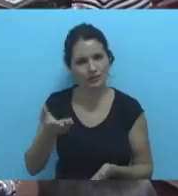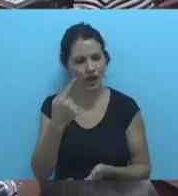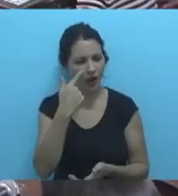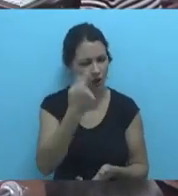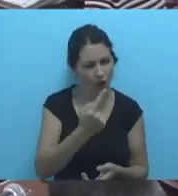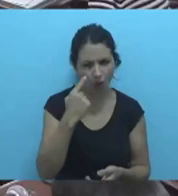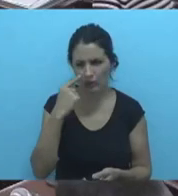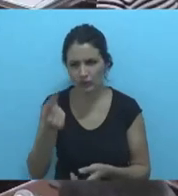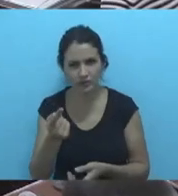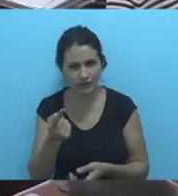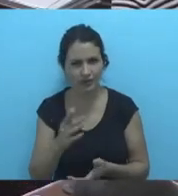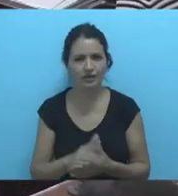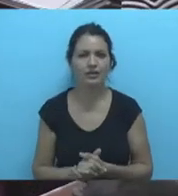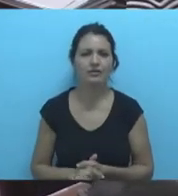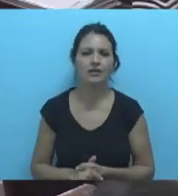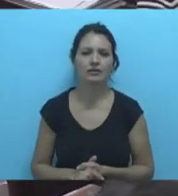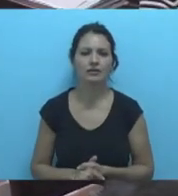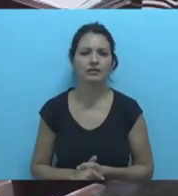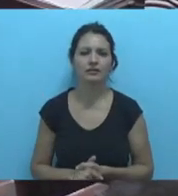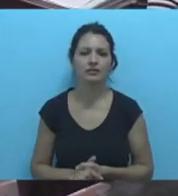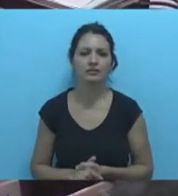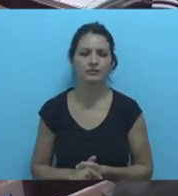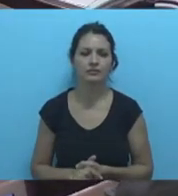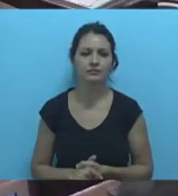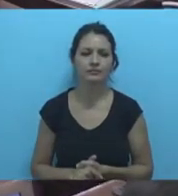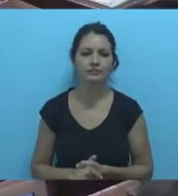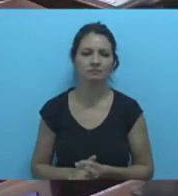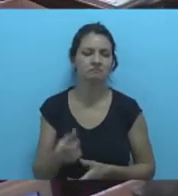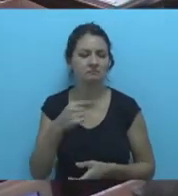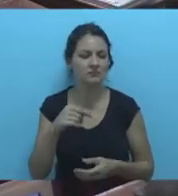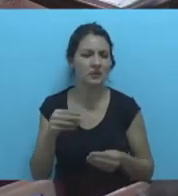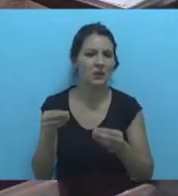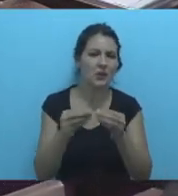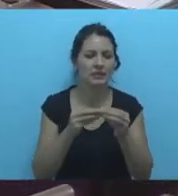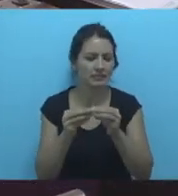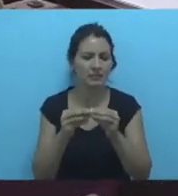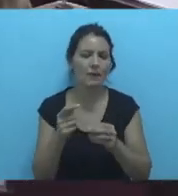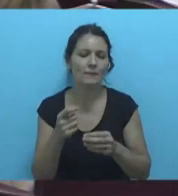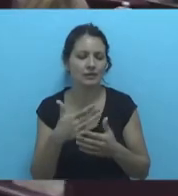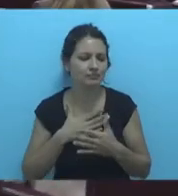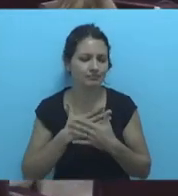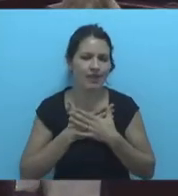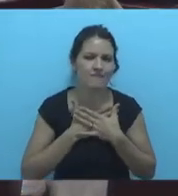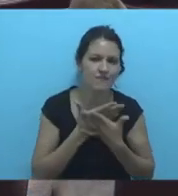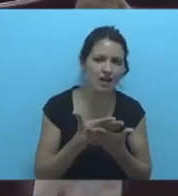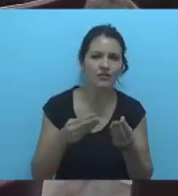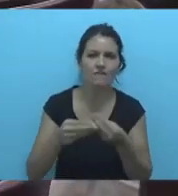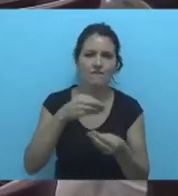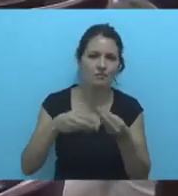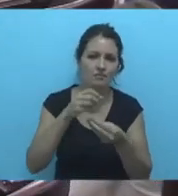quienes conocí, con quienes compartimos distintos ámbitos de la vida, pero que fundamentalmente me une una relación de afecto con